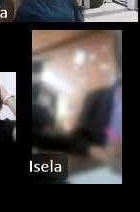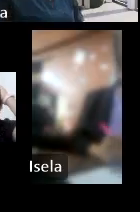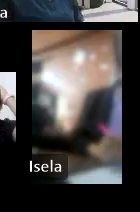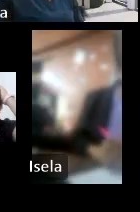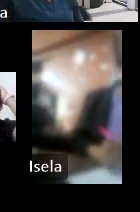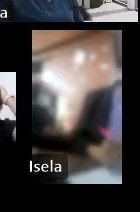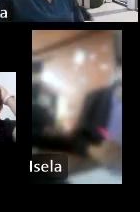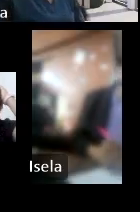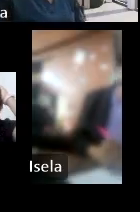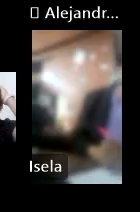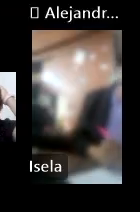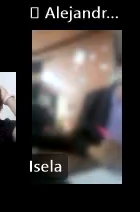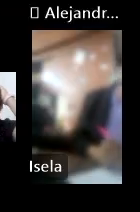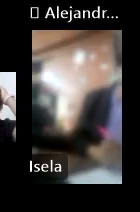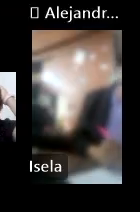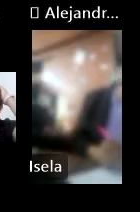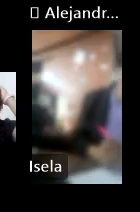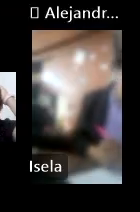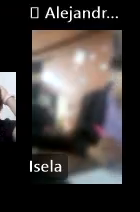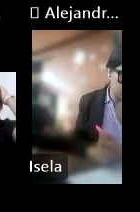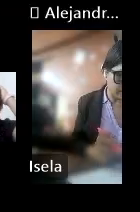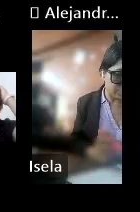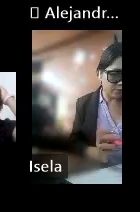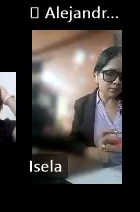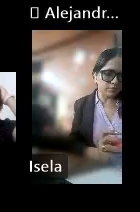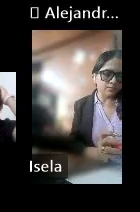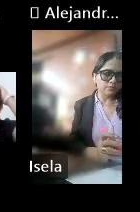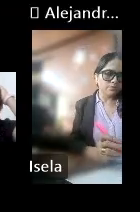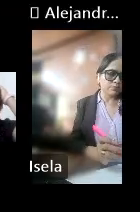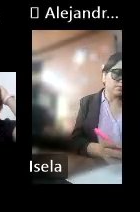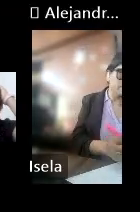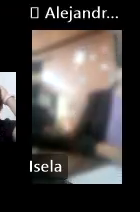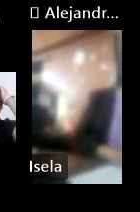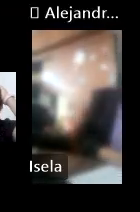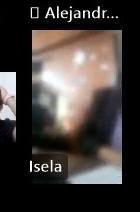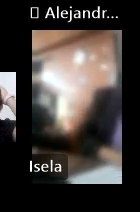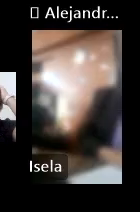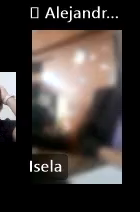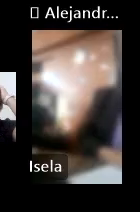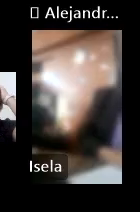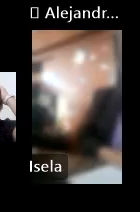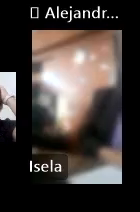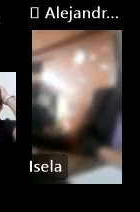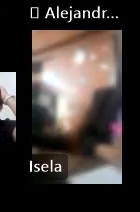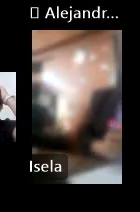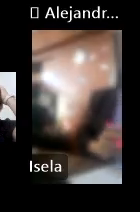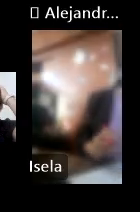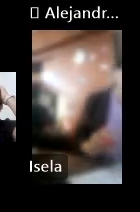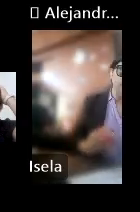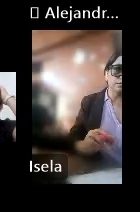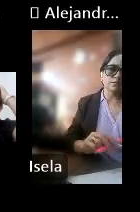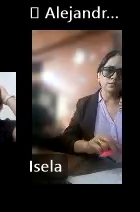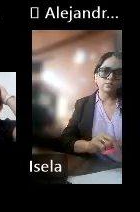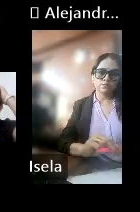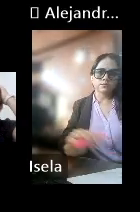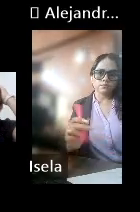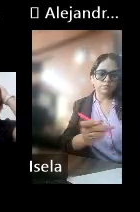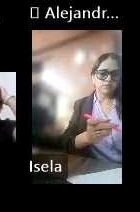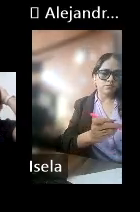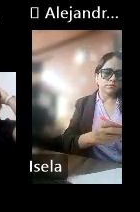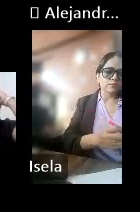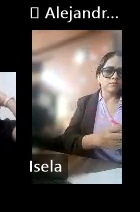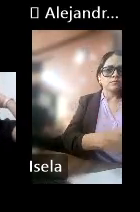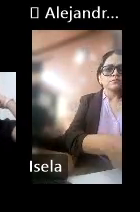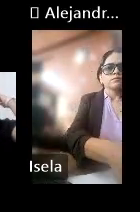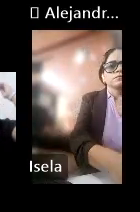El duelo como tal no es una enfermedad. El duelo es un proceso de integrarme